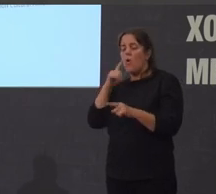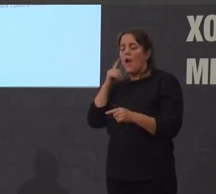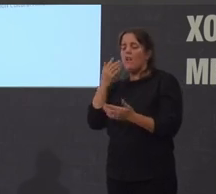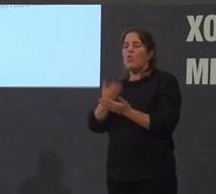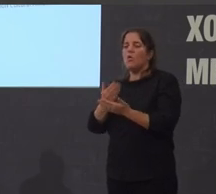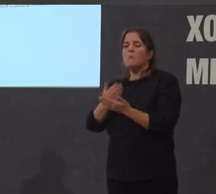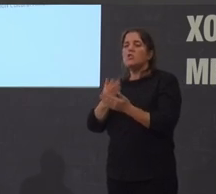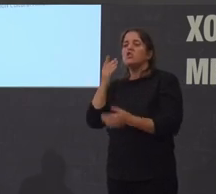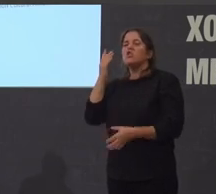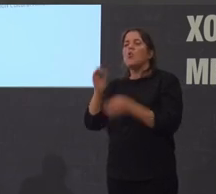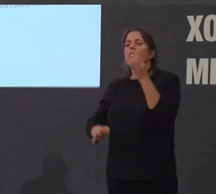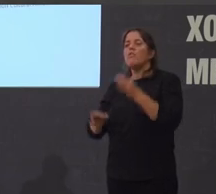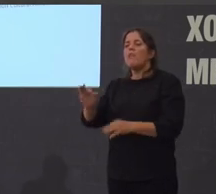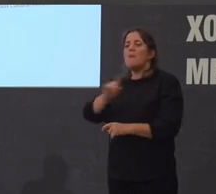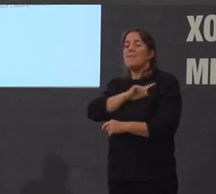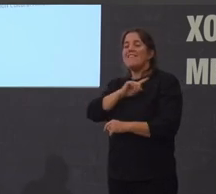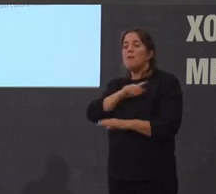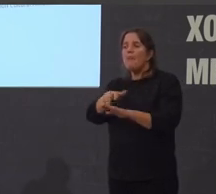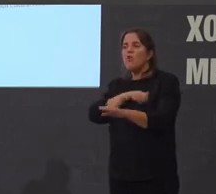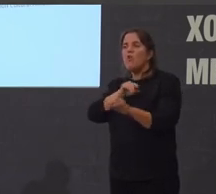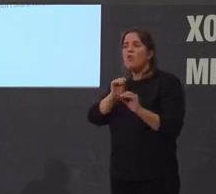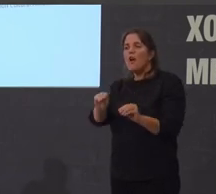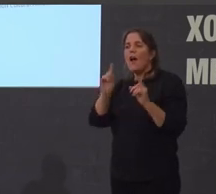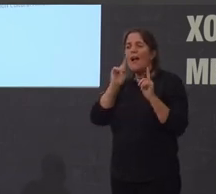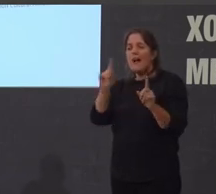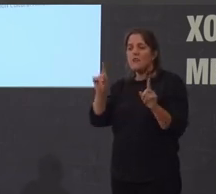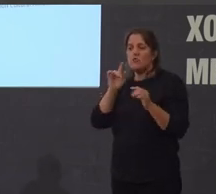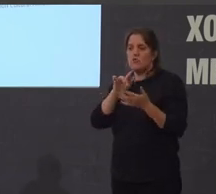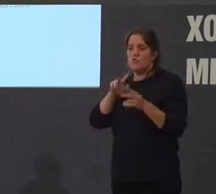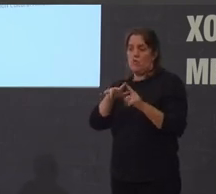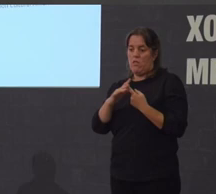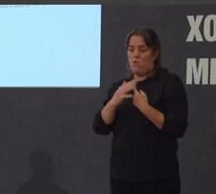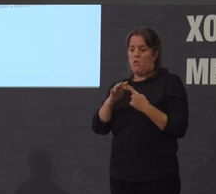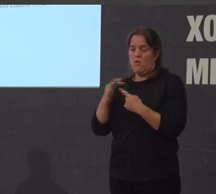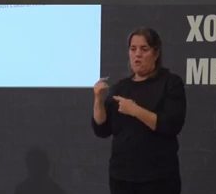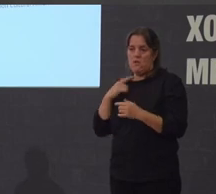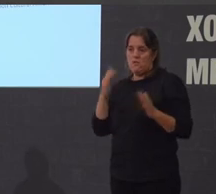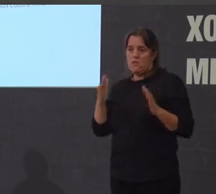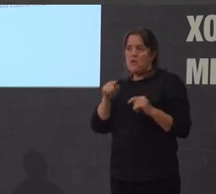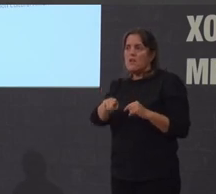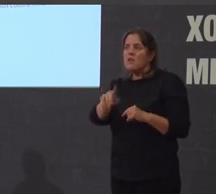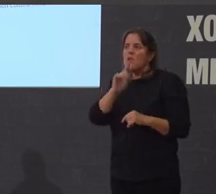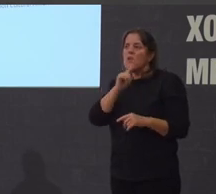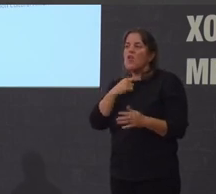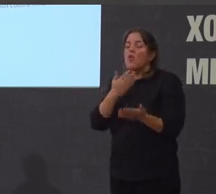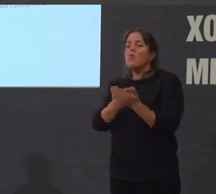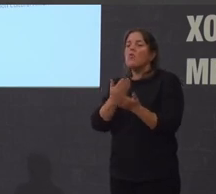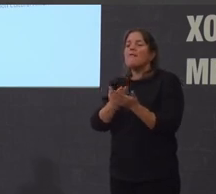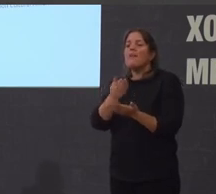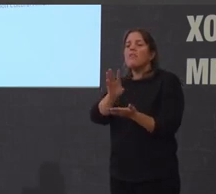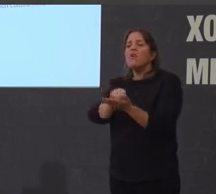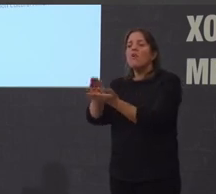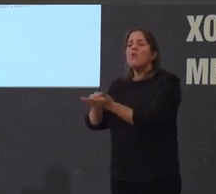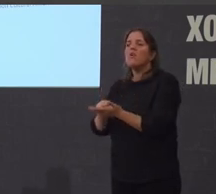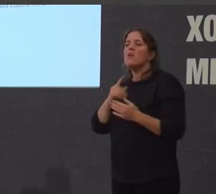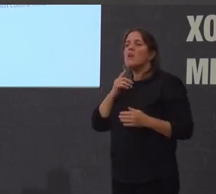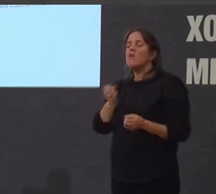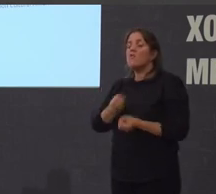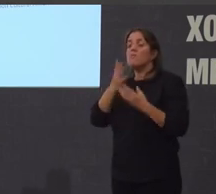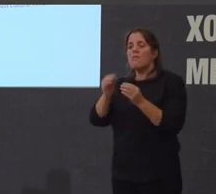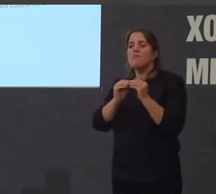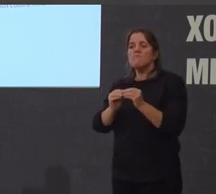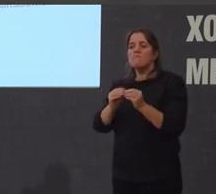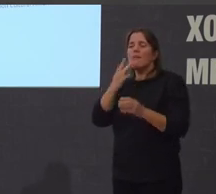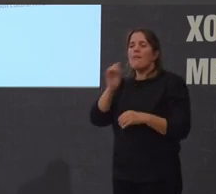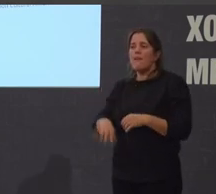y que la mayor parte de los casos a efectos y a propósito de documentación e información elaborada por los propios